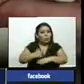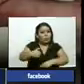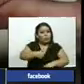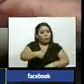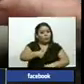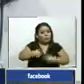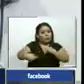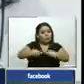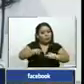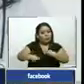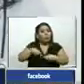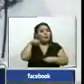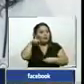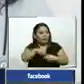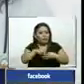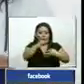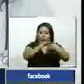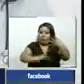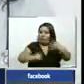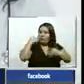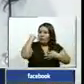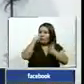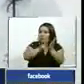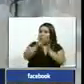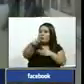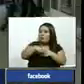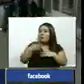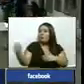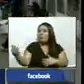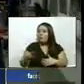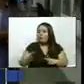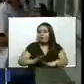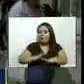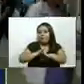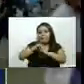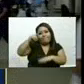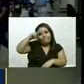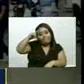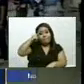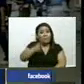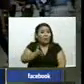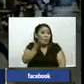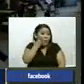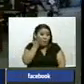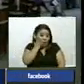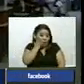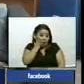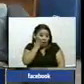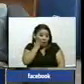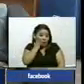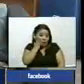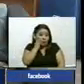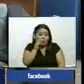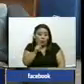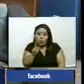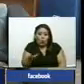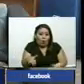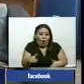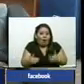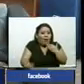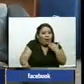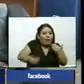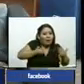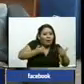autocuidado son los pilares declarados del programa que se enfrentan al estigma. Las madres no tengan las